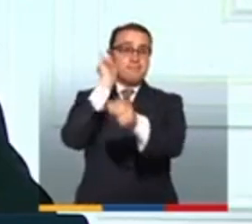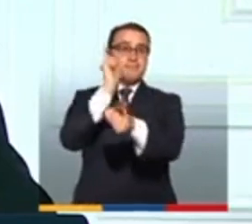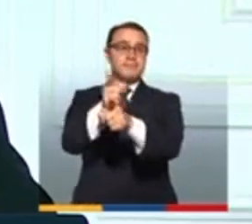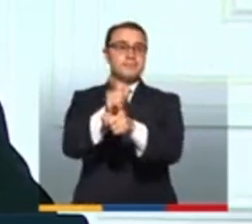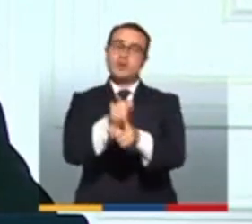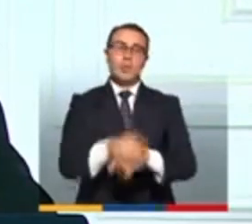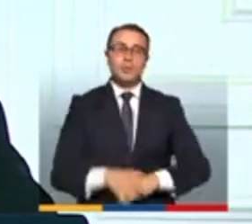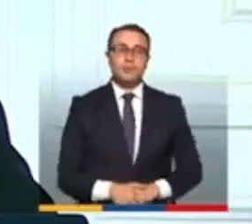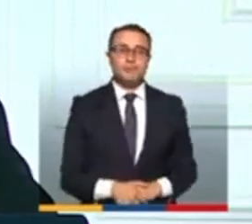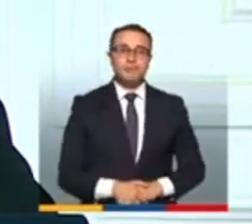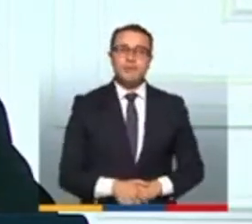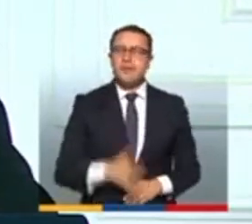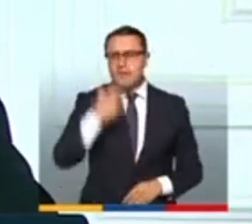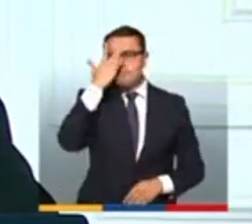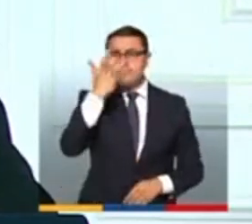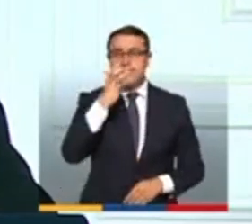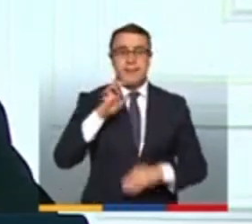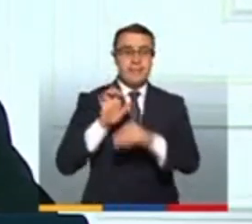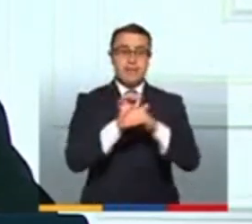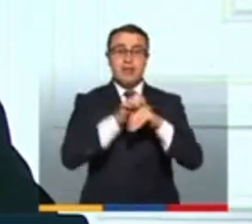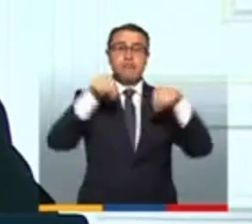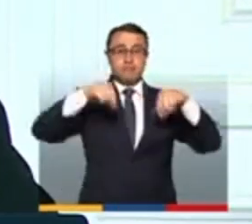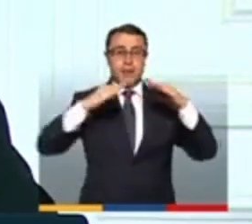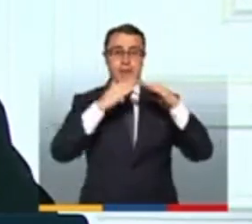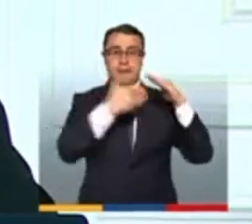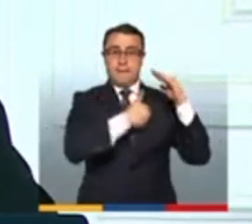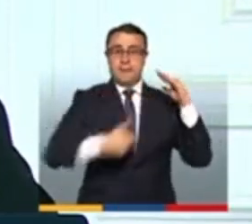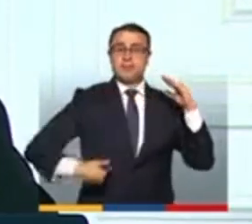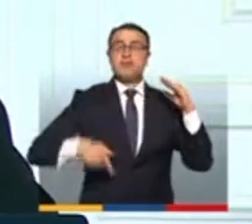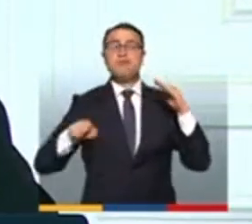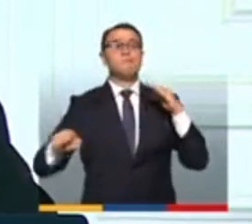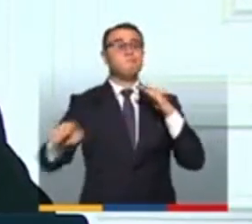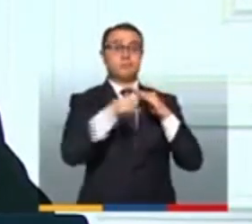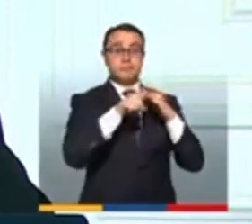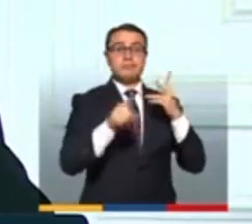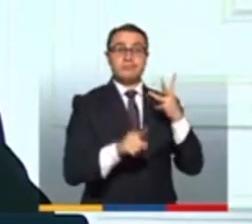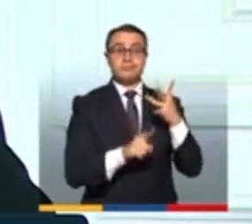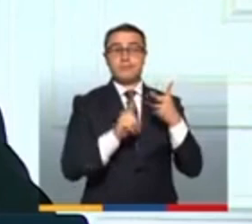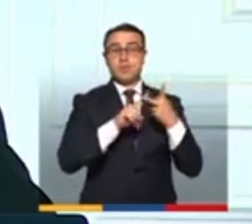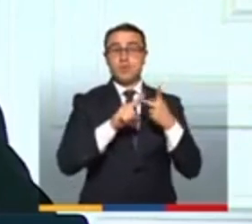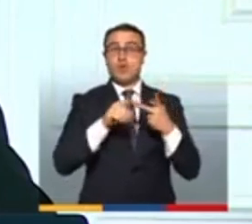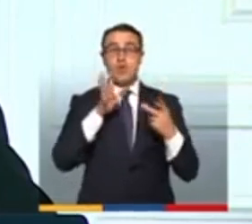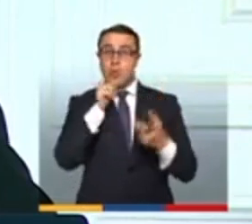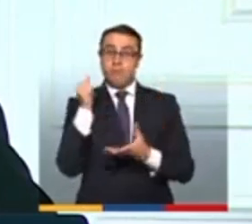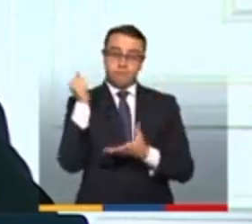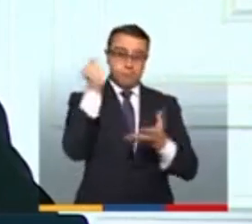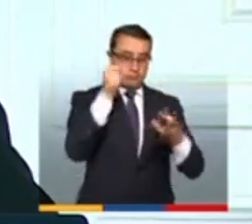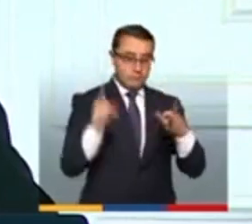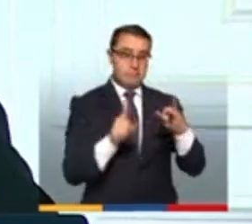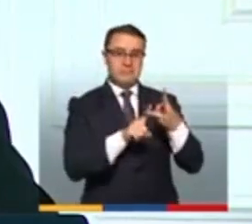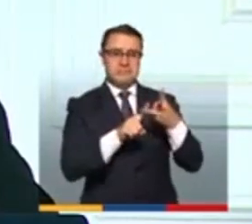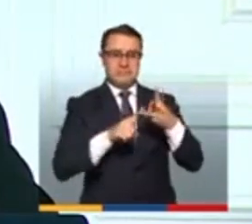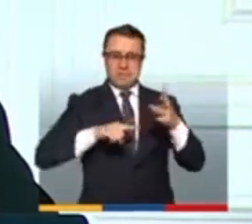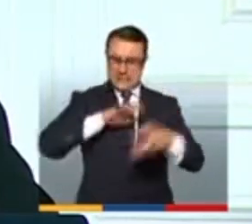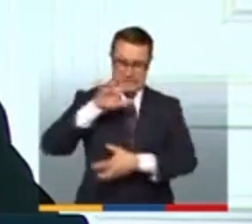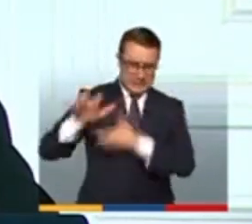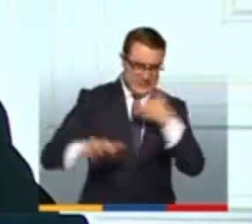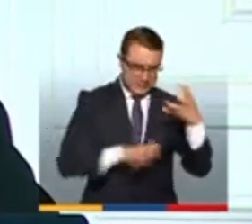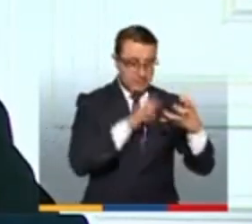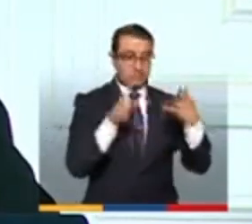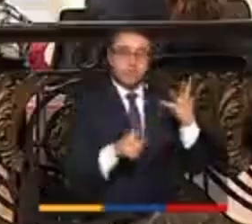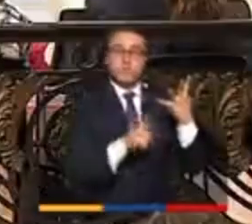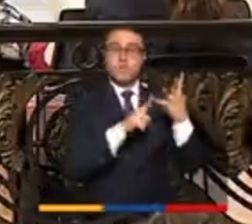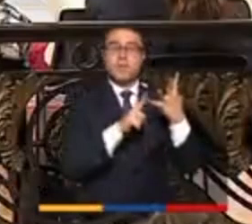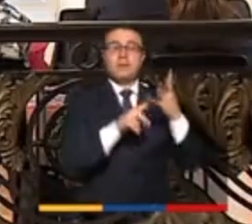palacio o cerca. Segunda, porque no tienen presupuesto. Tercera, porque son dispersos. Cuarta, porque entonces solo